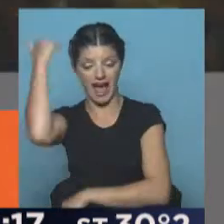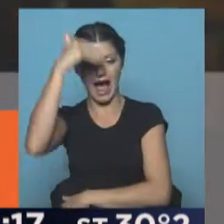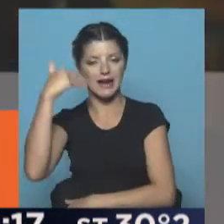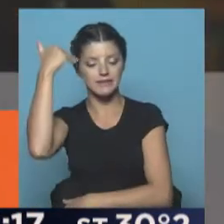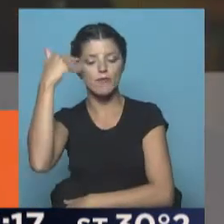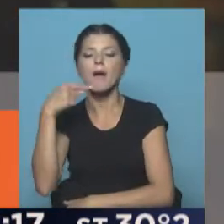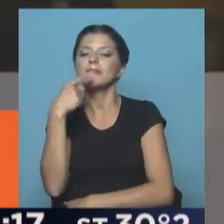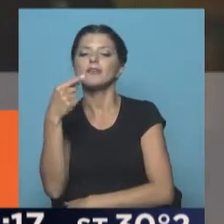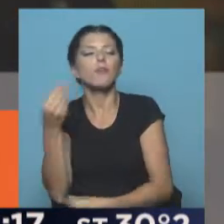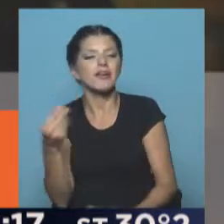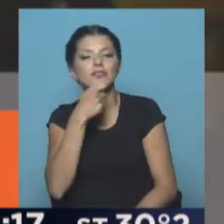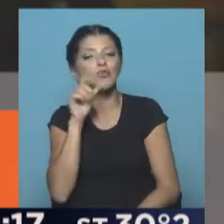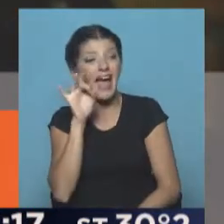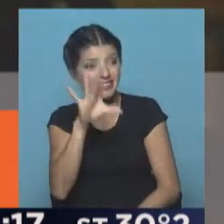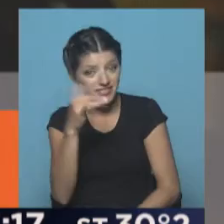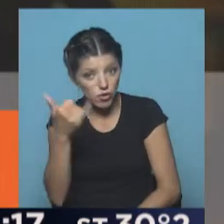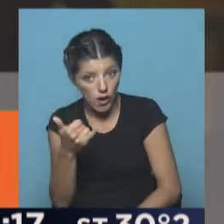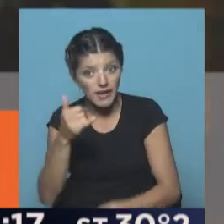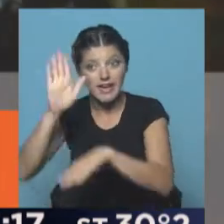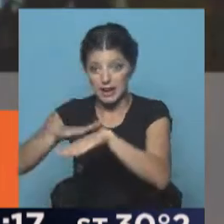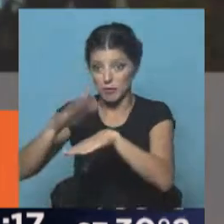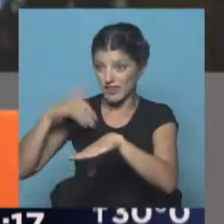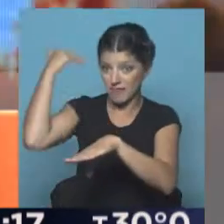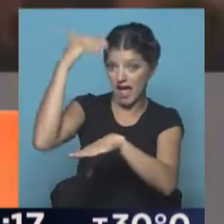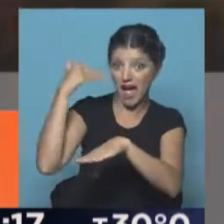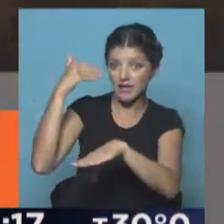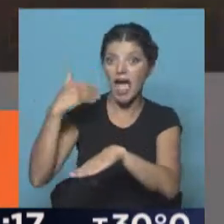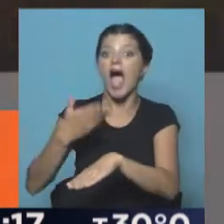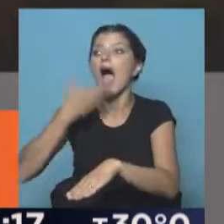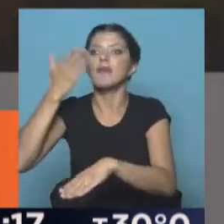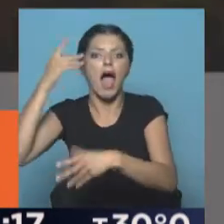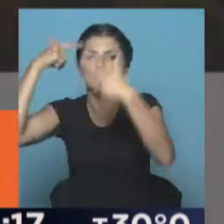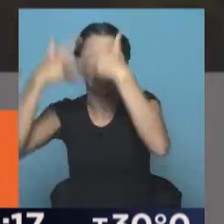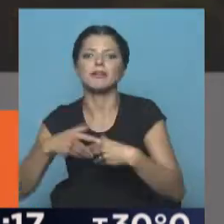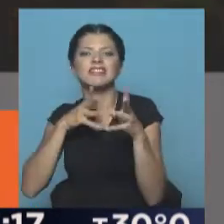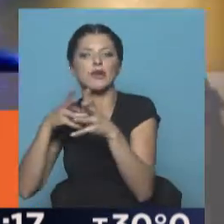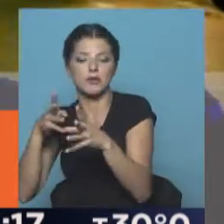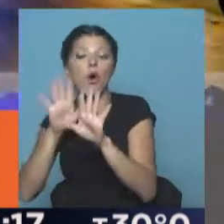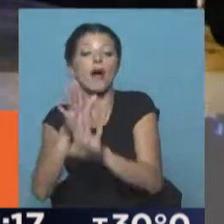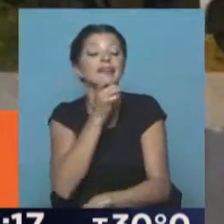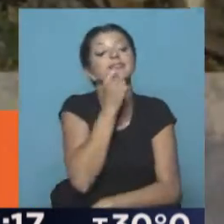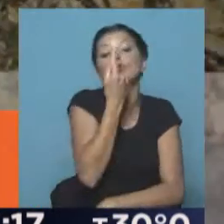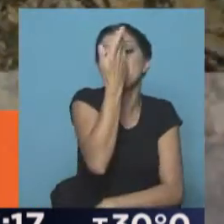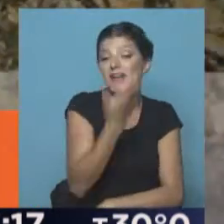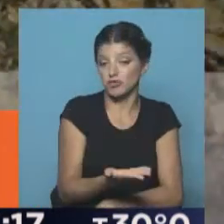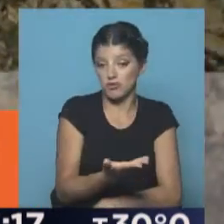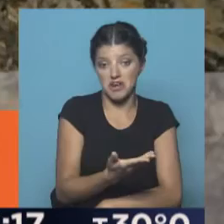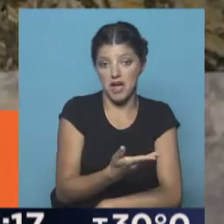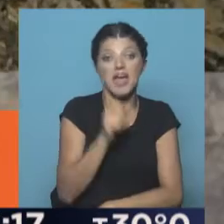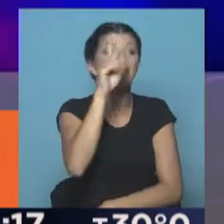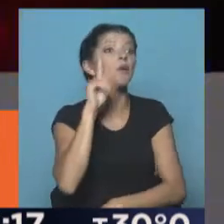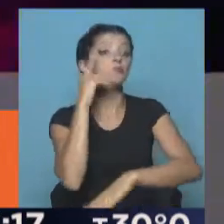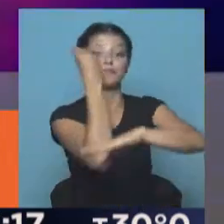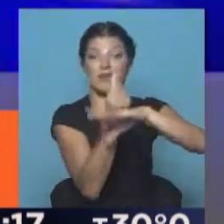hay un atentado cometido por un árabe se habla rápidamente de terrorismo y en cambio cuando el atentado es cometido por un ciudadano